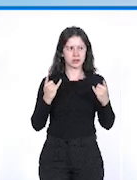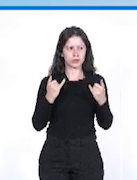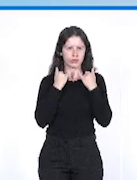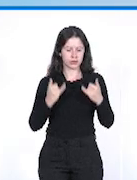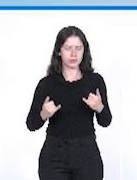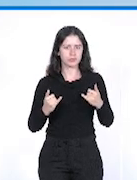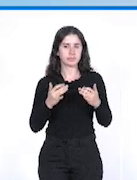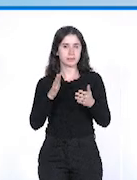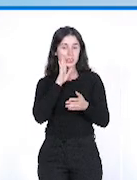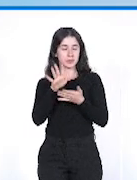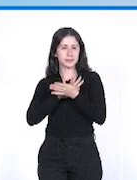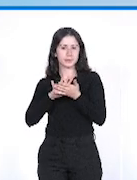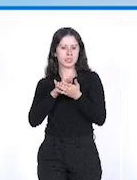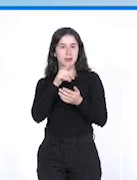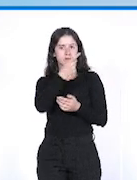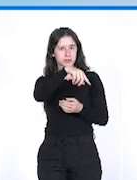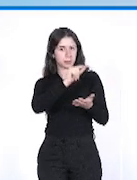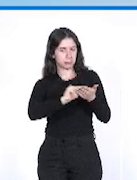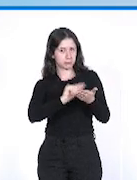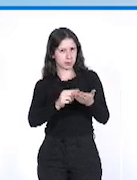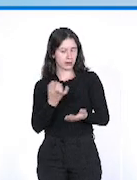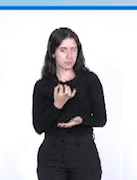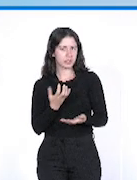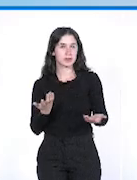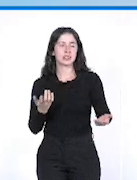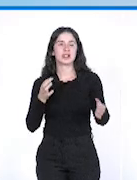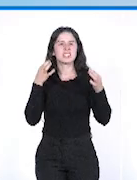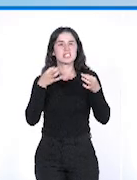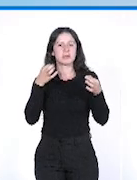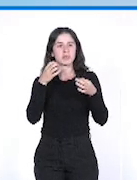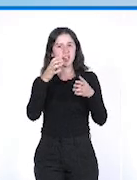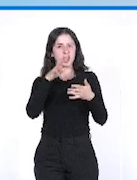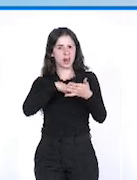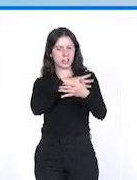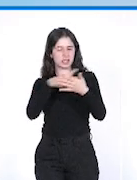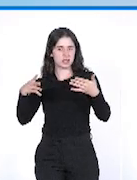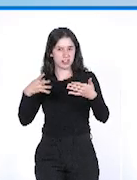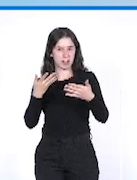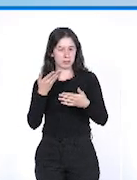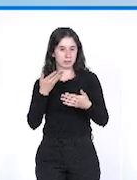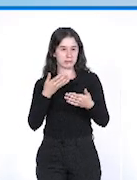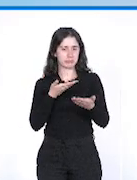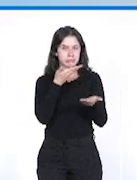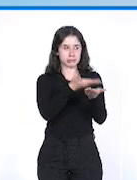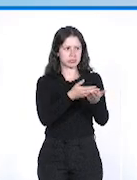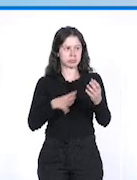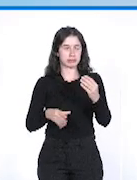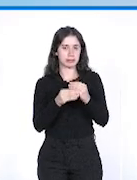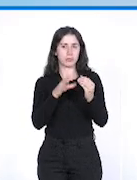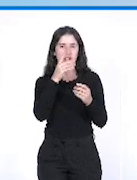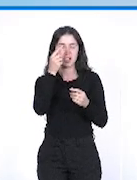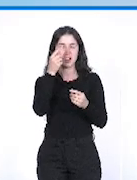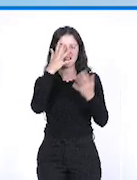y y y lo tenían que rellenar y siempre mandamos un Excel auxiliar porque había cálculos que había que orientarles cómo se hacían